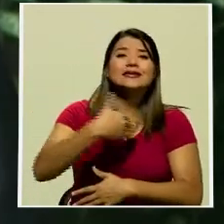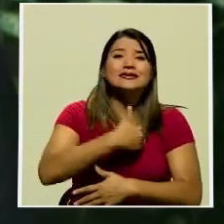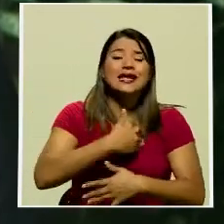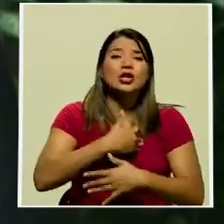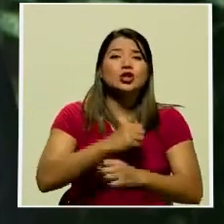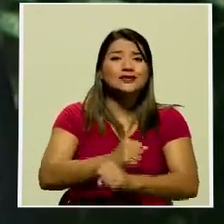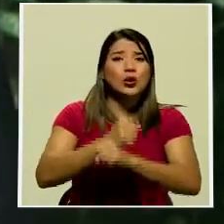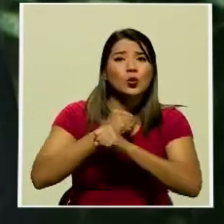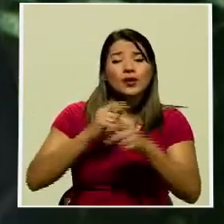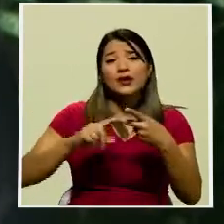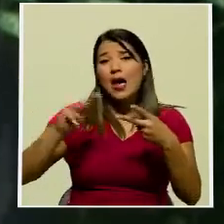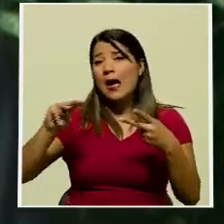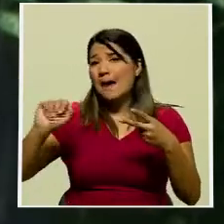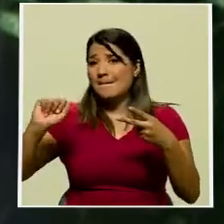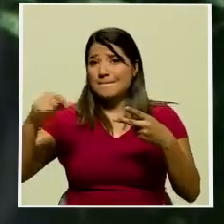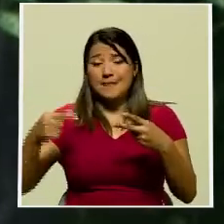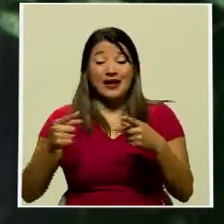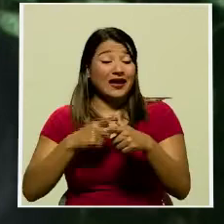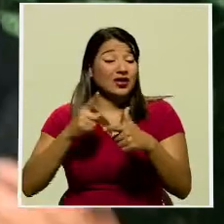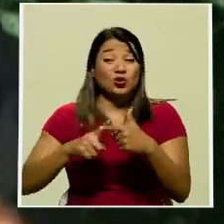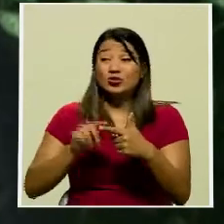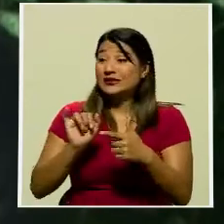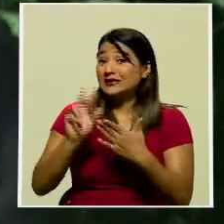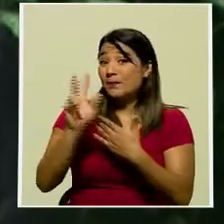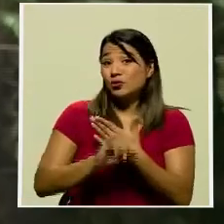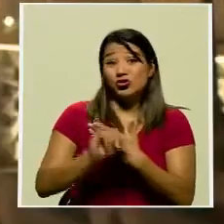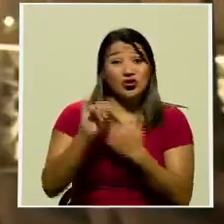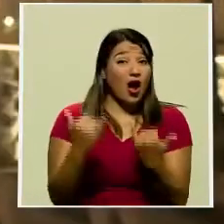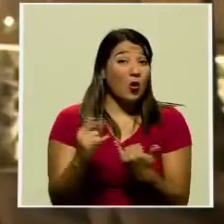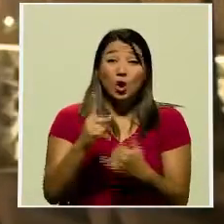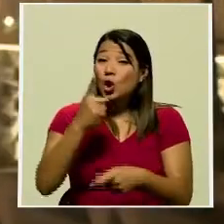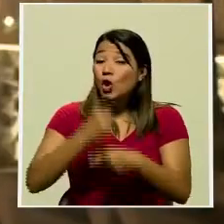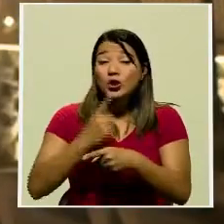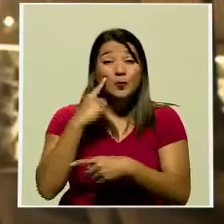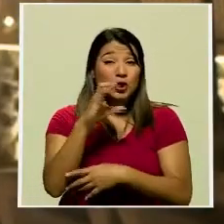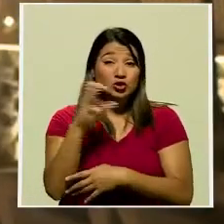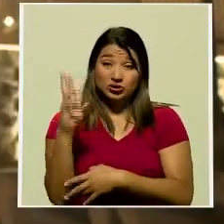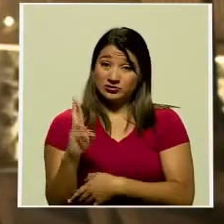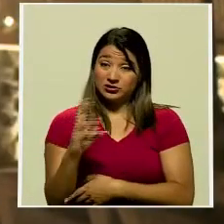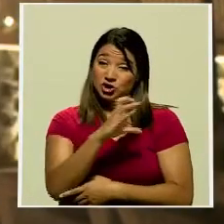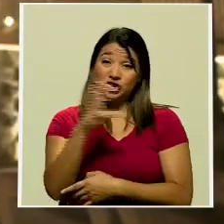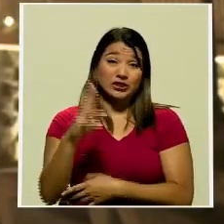este proyecto no sería conveniente en este momento. Costa Rica no está preparado.